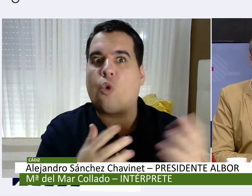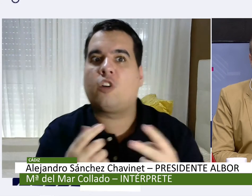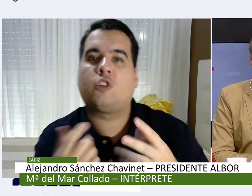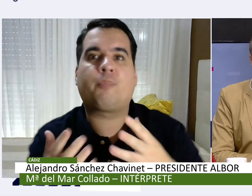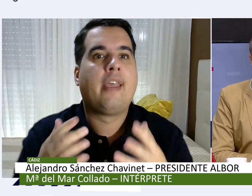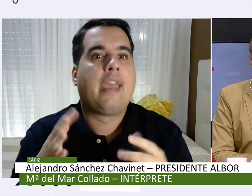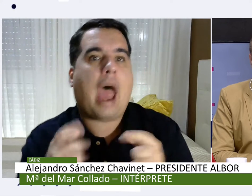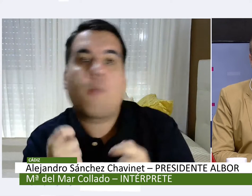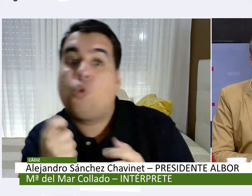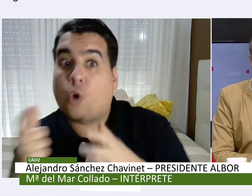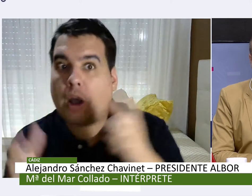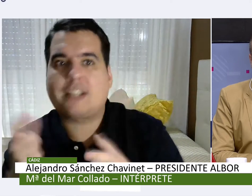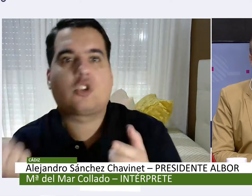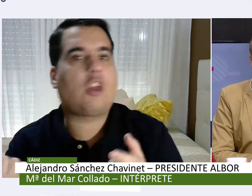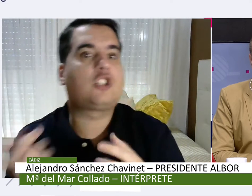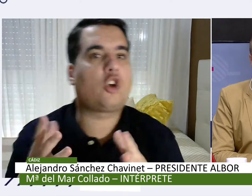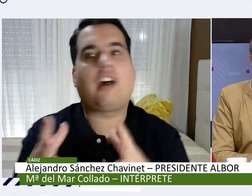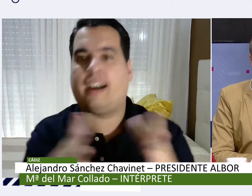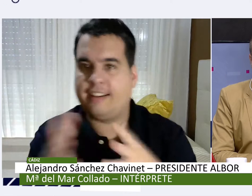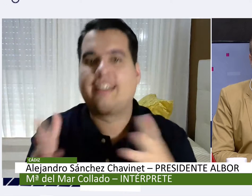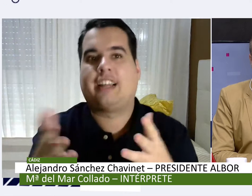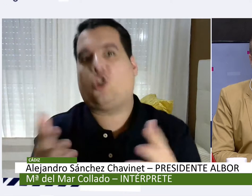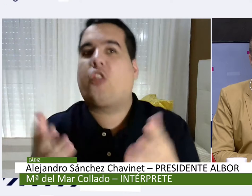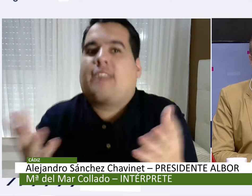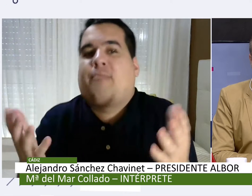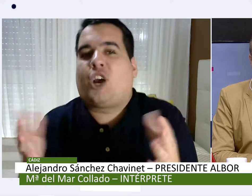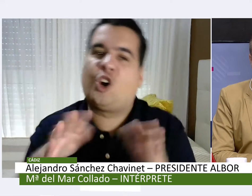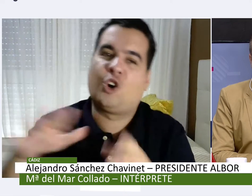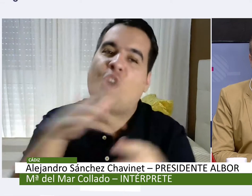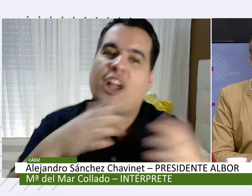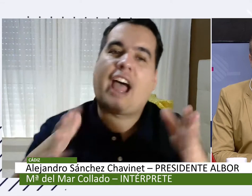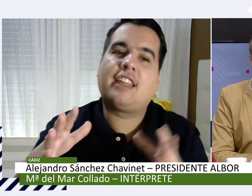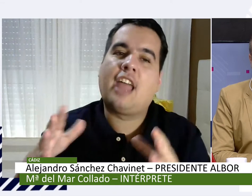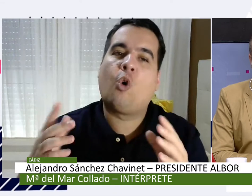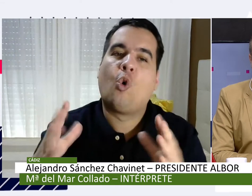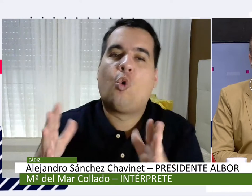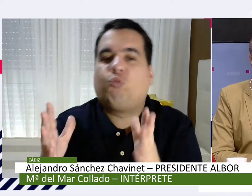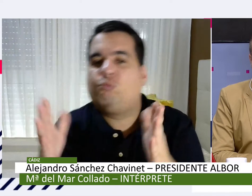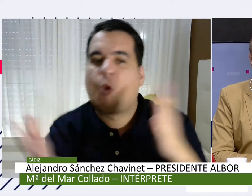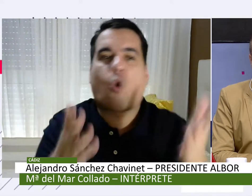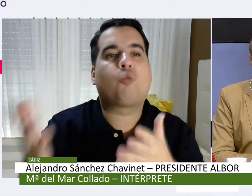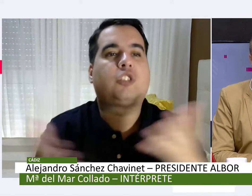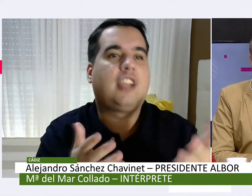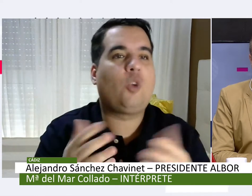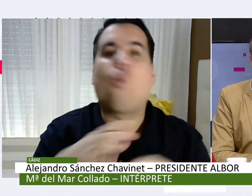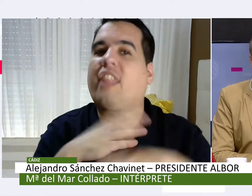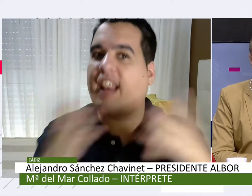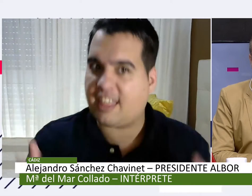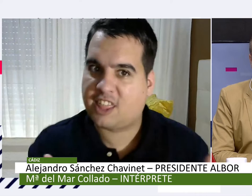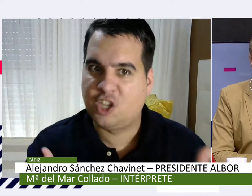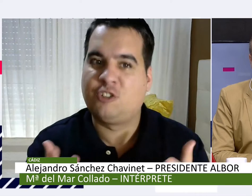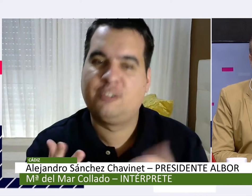cada pueblo hay pocas personas solas, entonces me como que hay como si